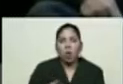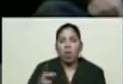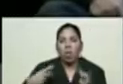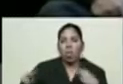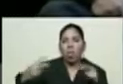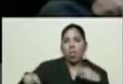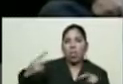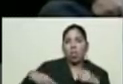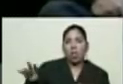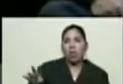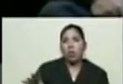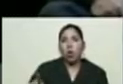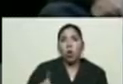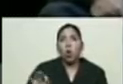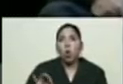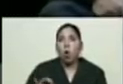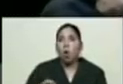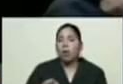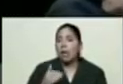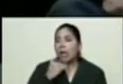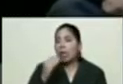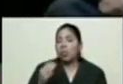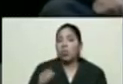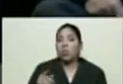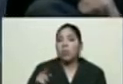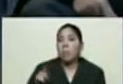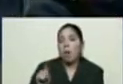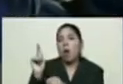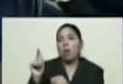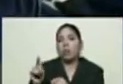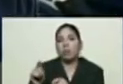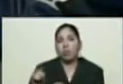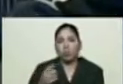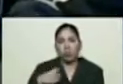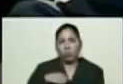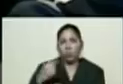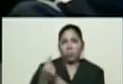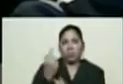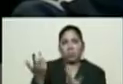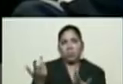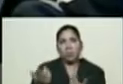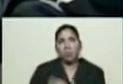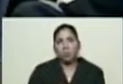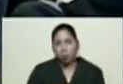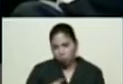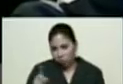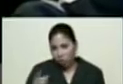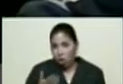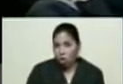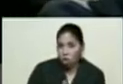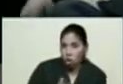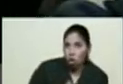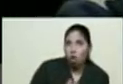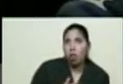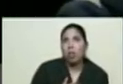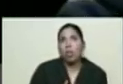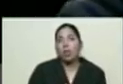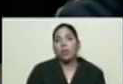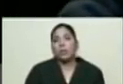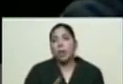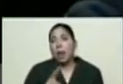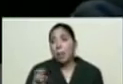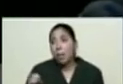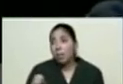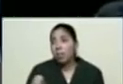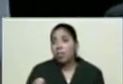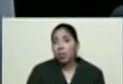con embargos, lo que ustedes van a ver el 20 de mayo, y de eso no nos cabe la menor duda, y es con estos candidatos que están ahora, y hubiese